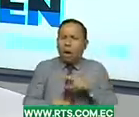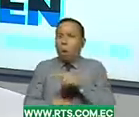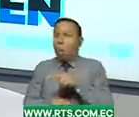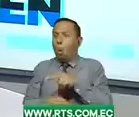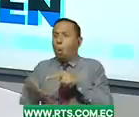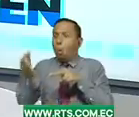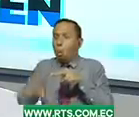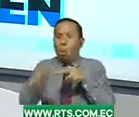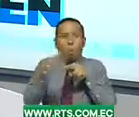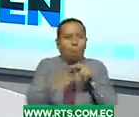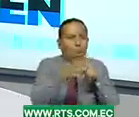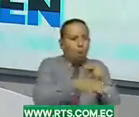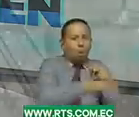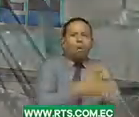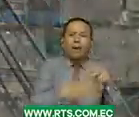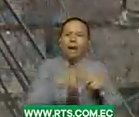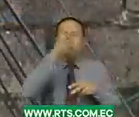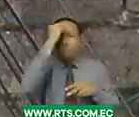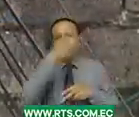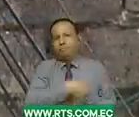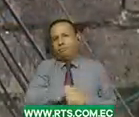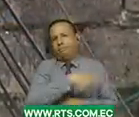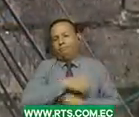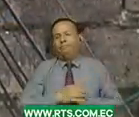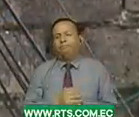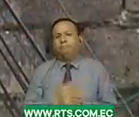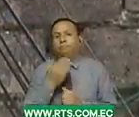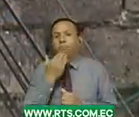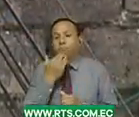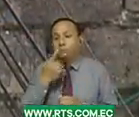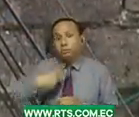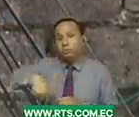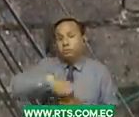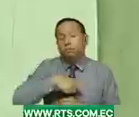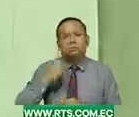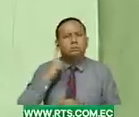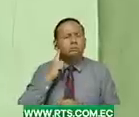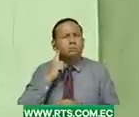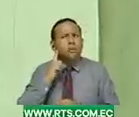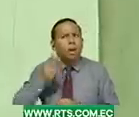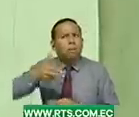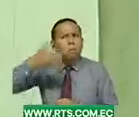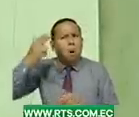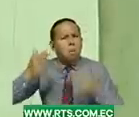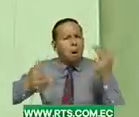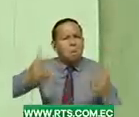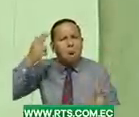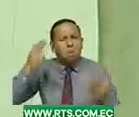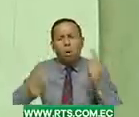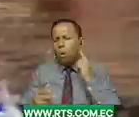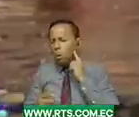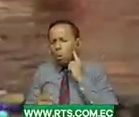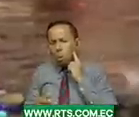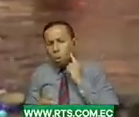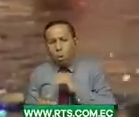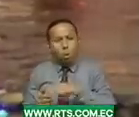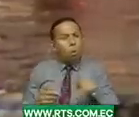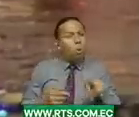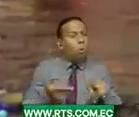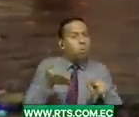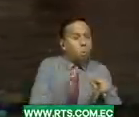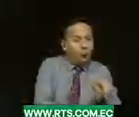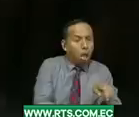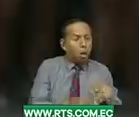asesinatos. Tras escuchar el sonido de las balas y verificar que existe al menos un cuerpo sin vida tendido